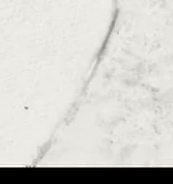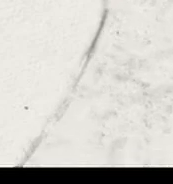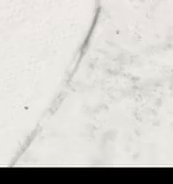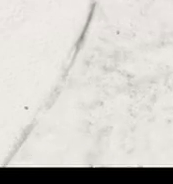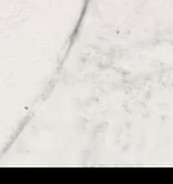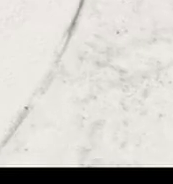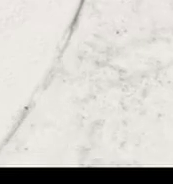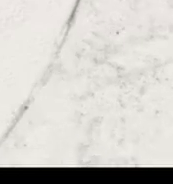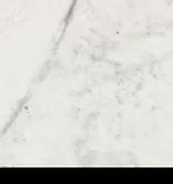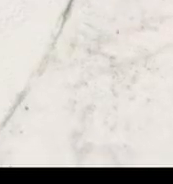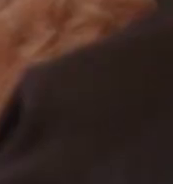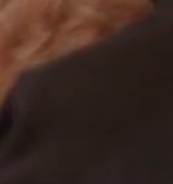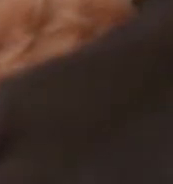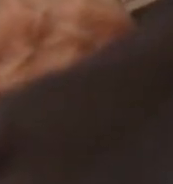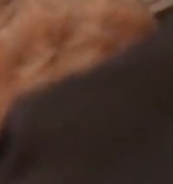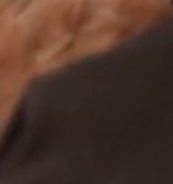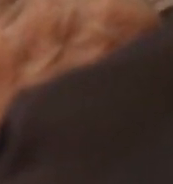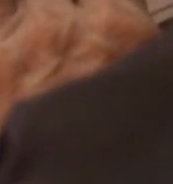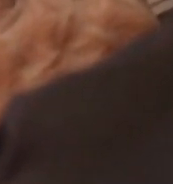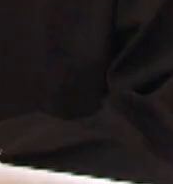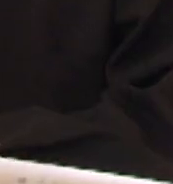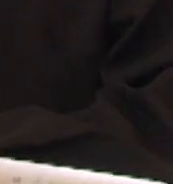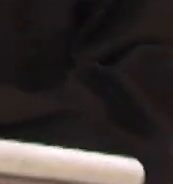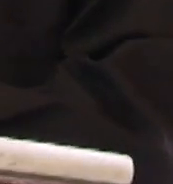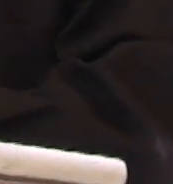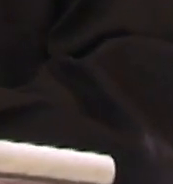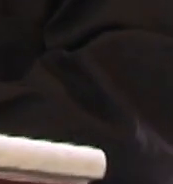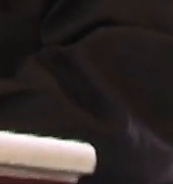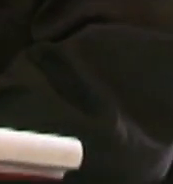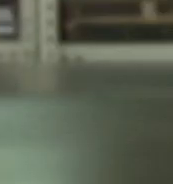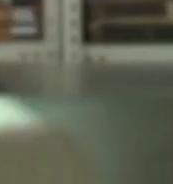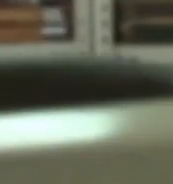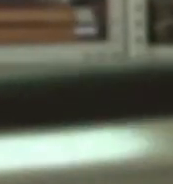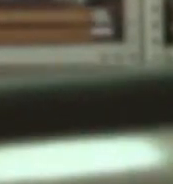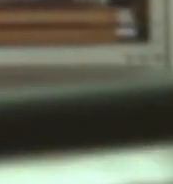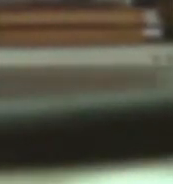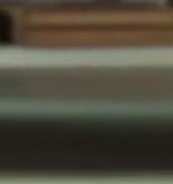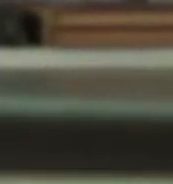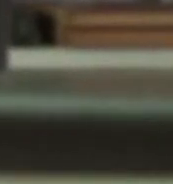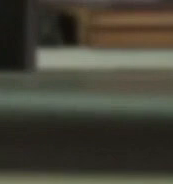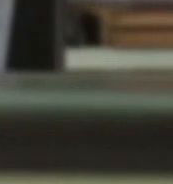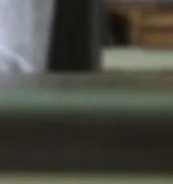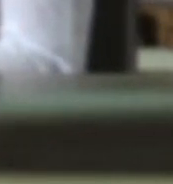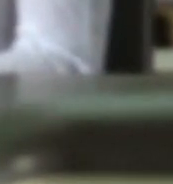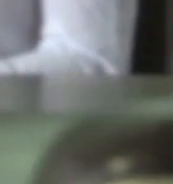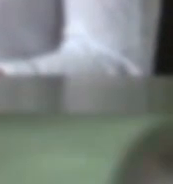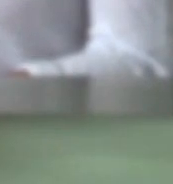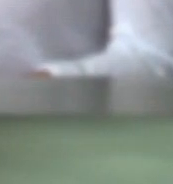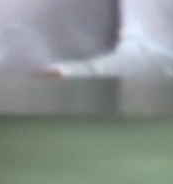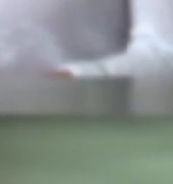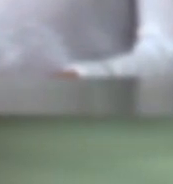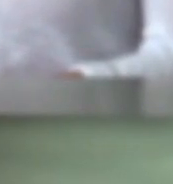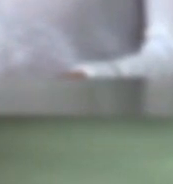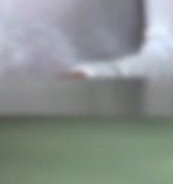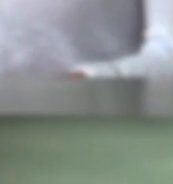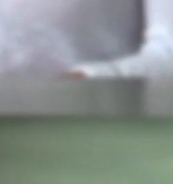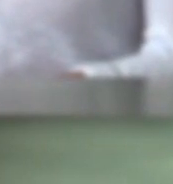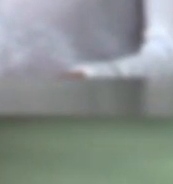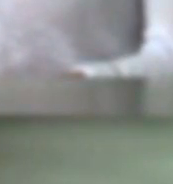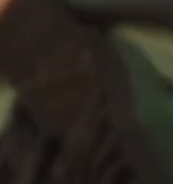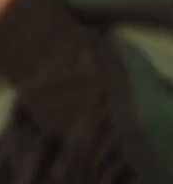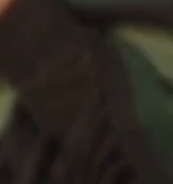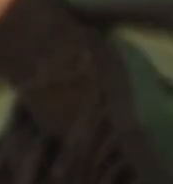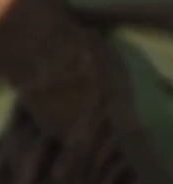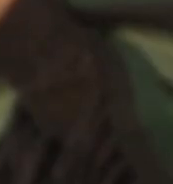por estar entre las pequeñas de la Escuela República del Perú. Punto y Coma. Nuestros libros tienen la palabra.